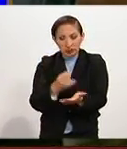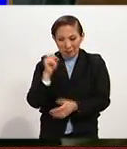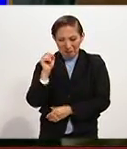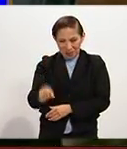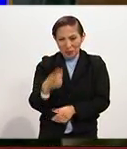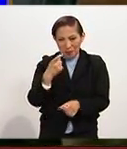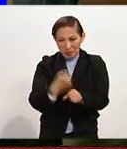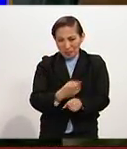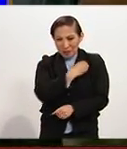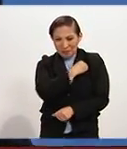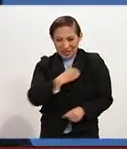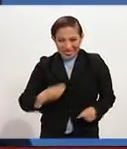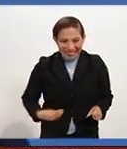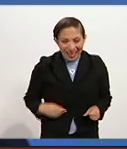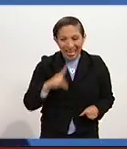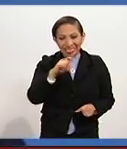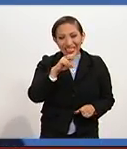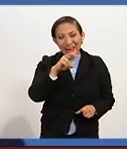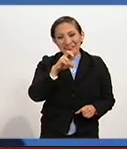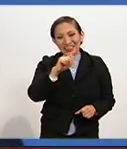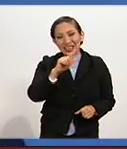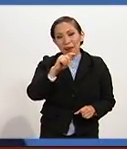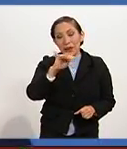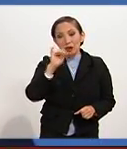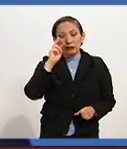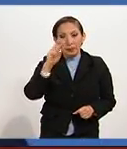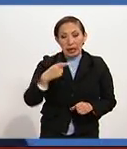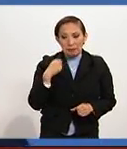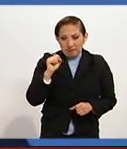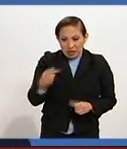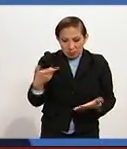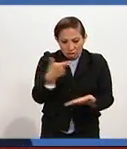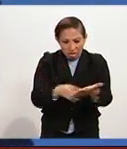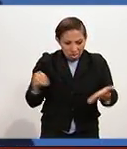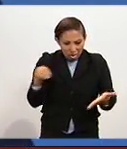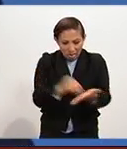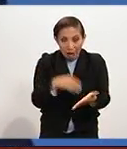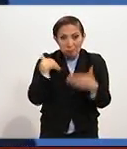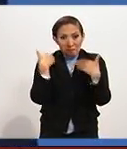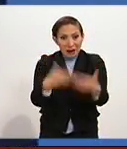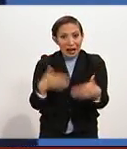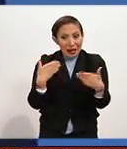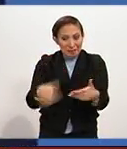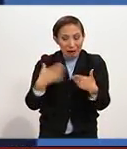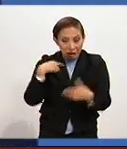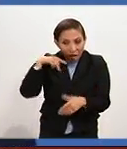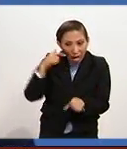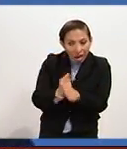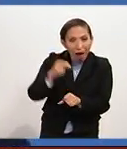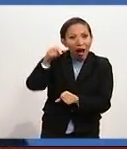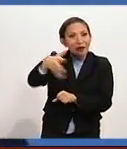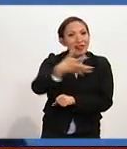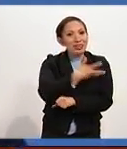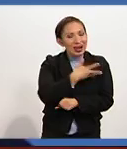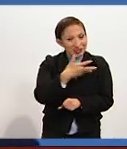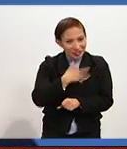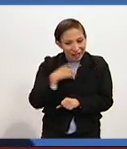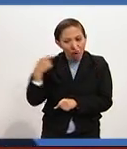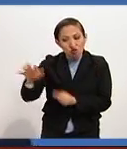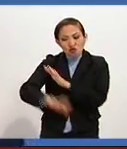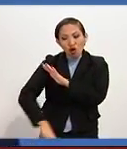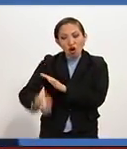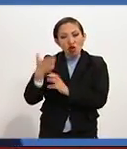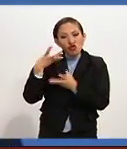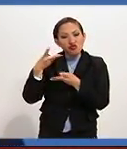propio primer ministro británico David Cameron se vio salpicado por el escándalo de Panamá cuando se descubrió que había tenido acciones en un fondo